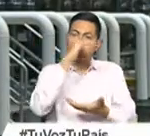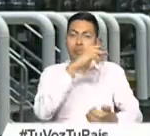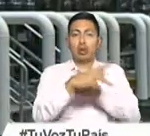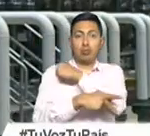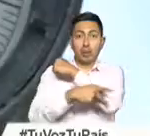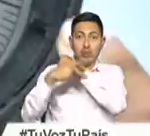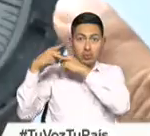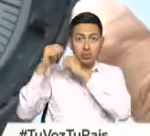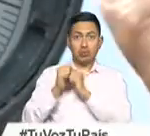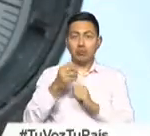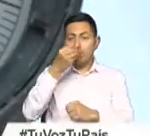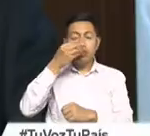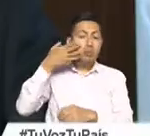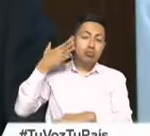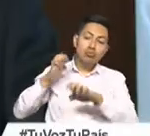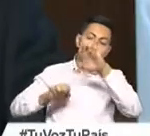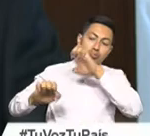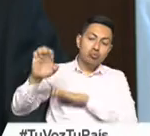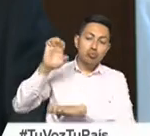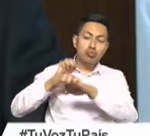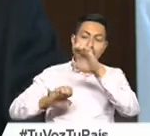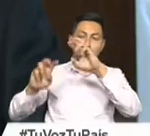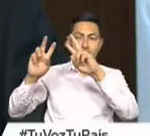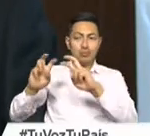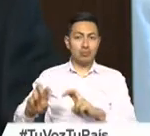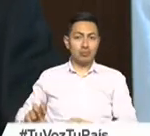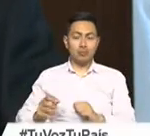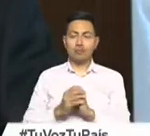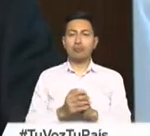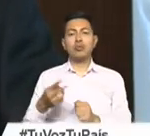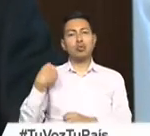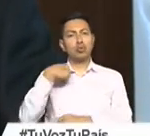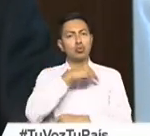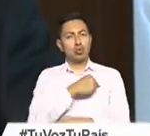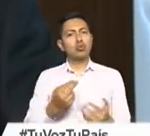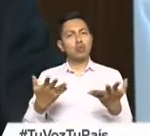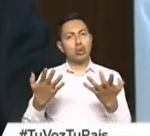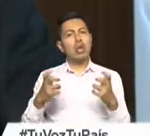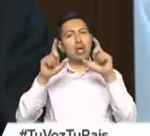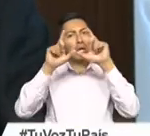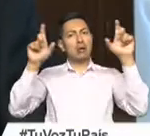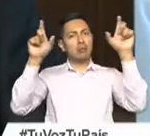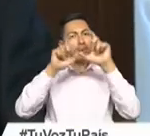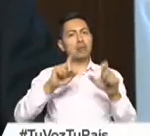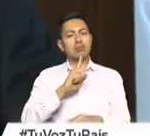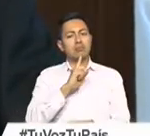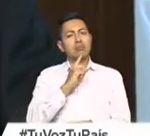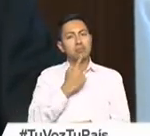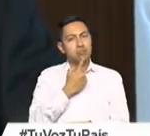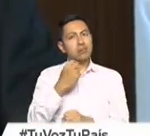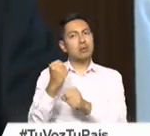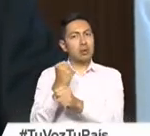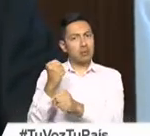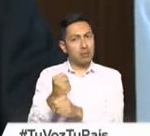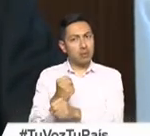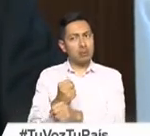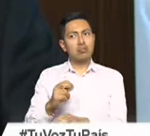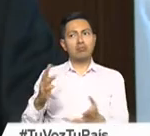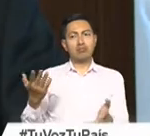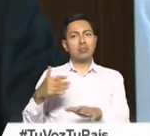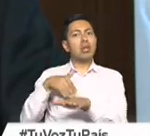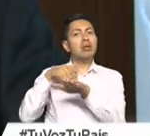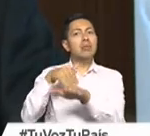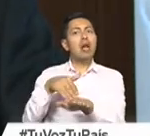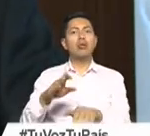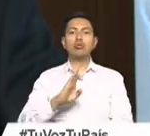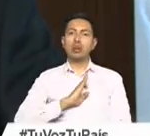realizados por Petroamazonas. Queremos empresas serias, empresas con un debido respaldo